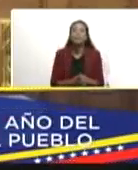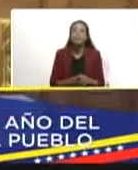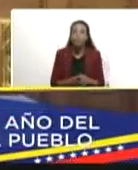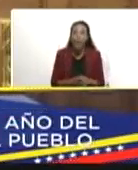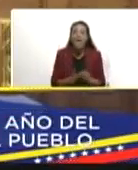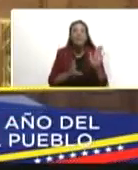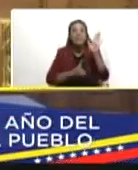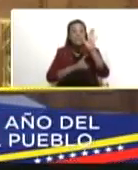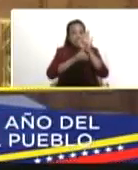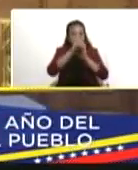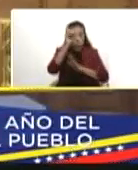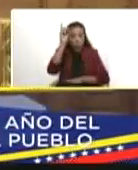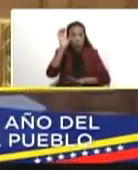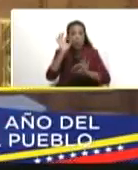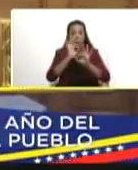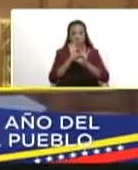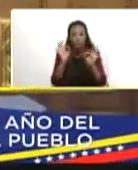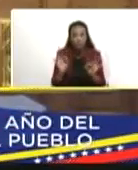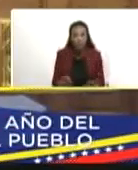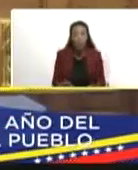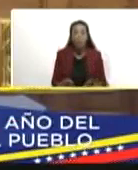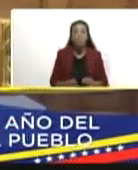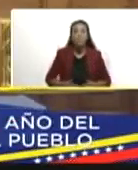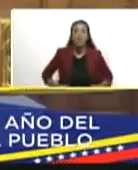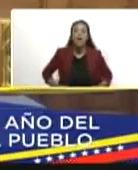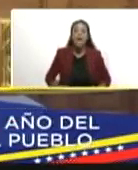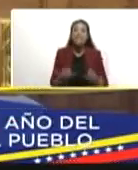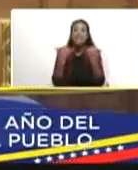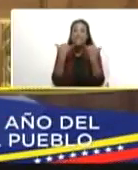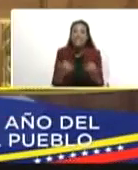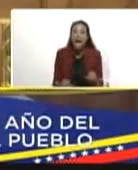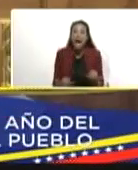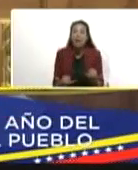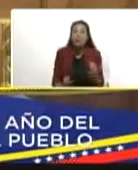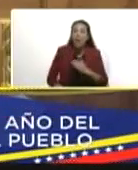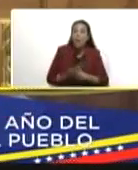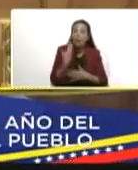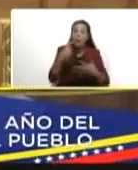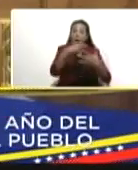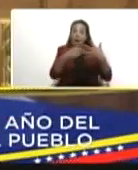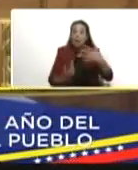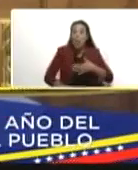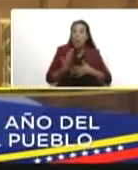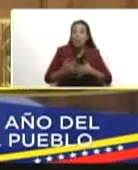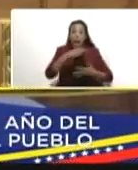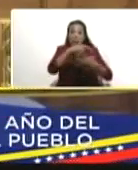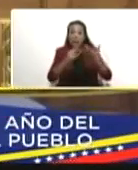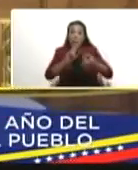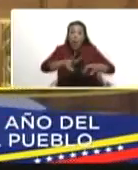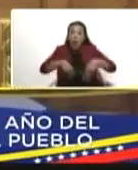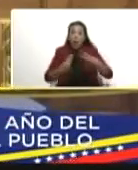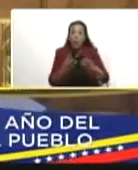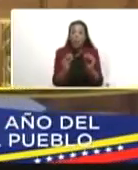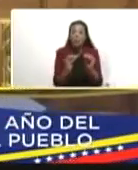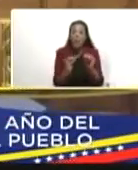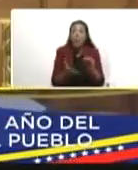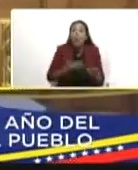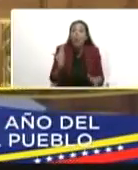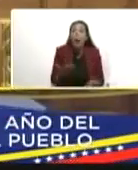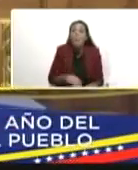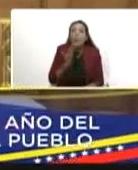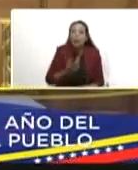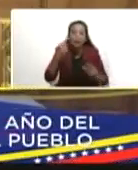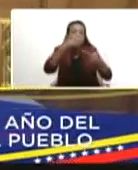el desarrollo inmediato de nuevas prioridades en una renovación de las